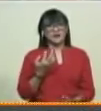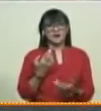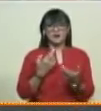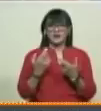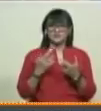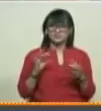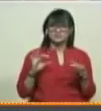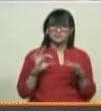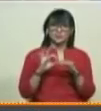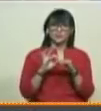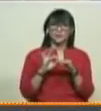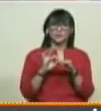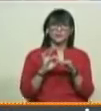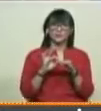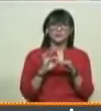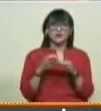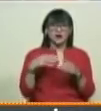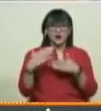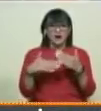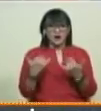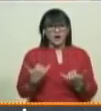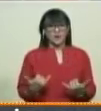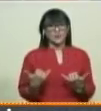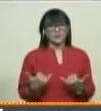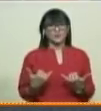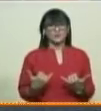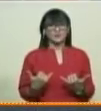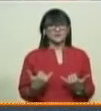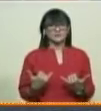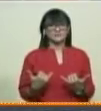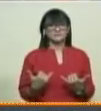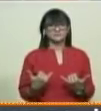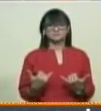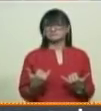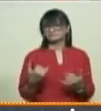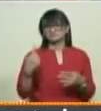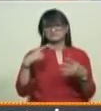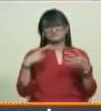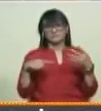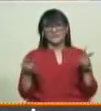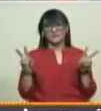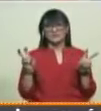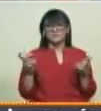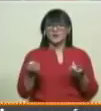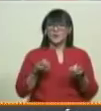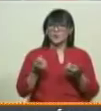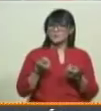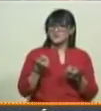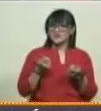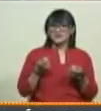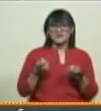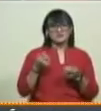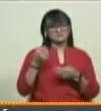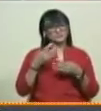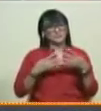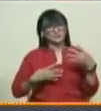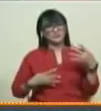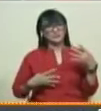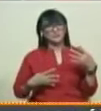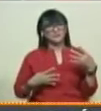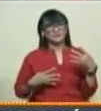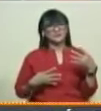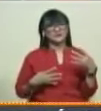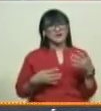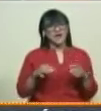relaciones se estén desarrollando en muchas áreas, desde la economía hasta el comercio, desde